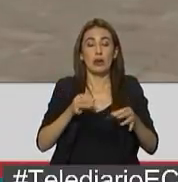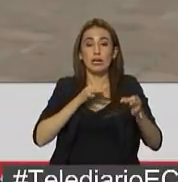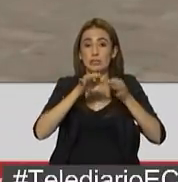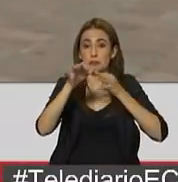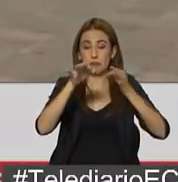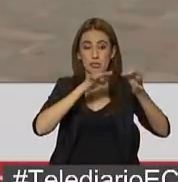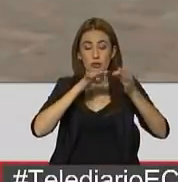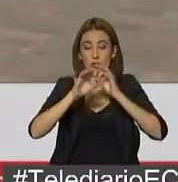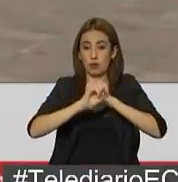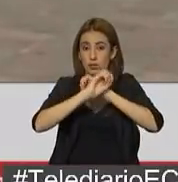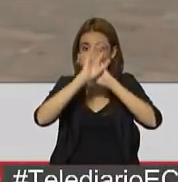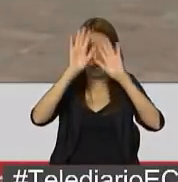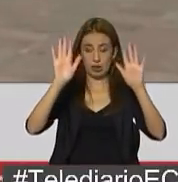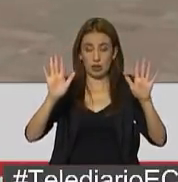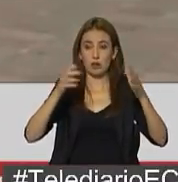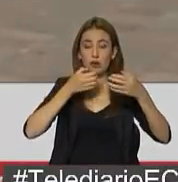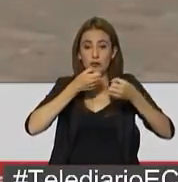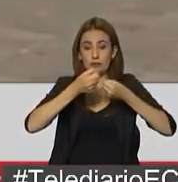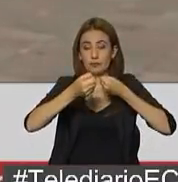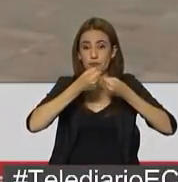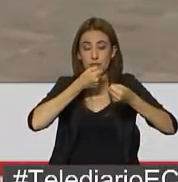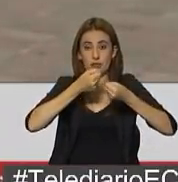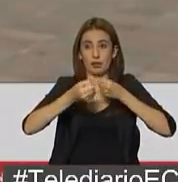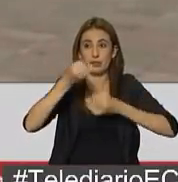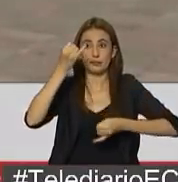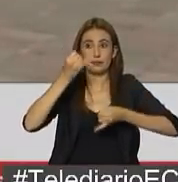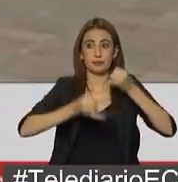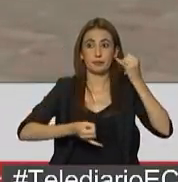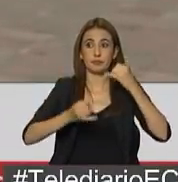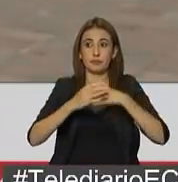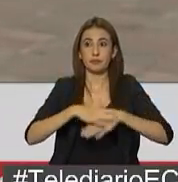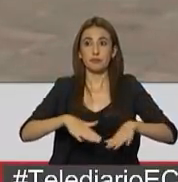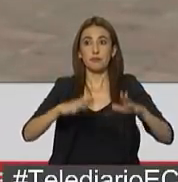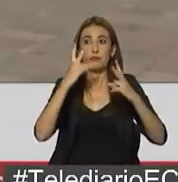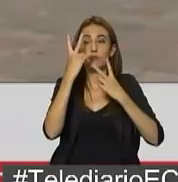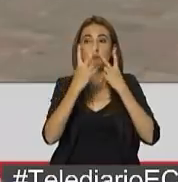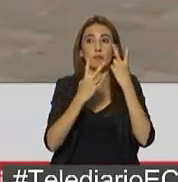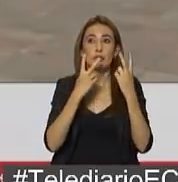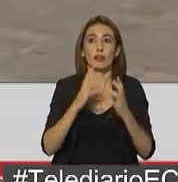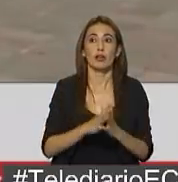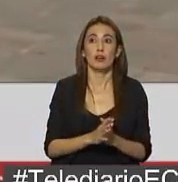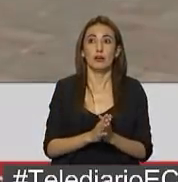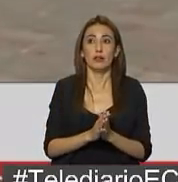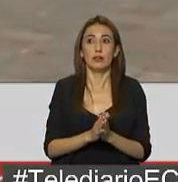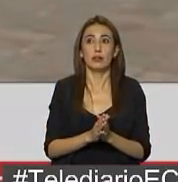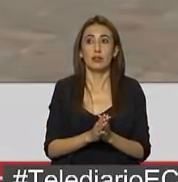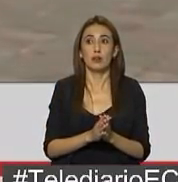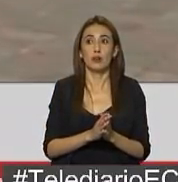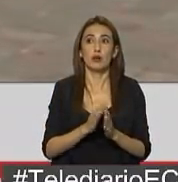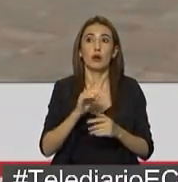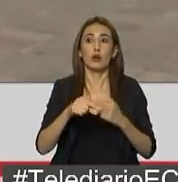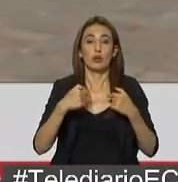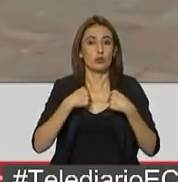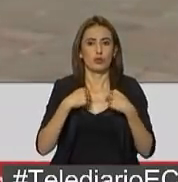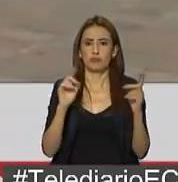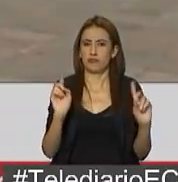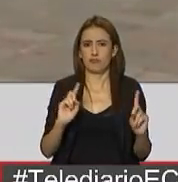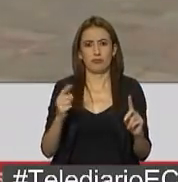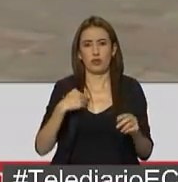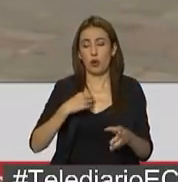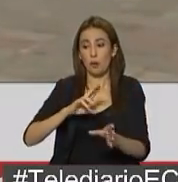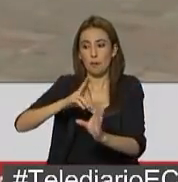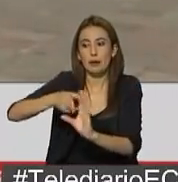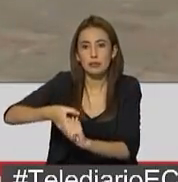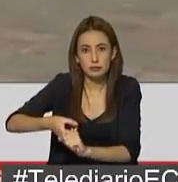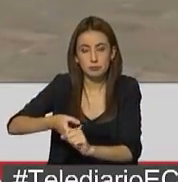de comunicación con quienes conversó al final de esta visita aquí en la Fiscalía es que él no tuvo nada que ver en manejo